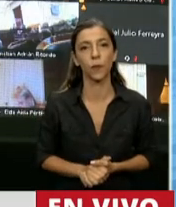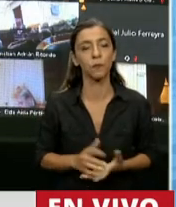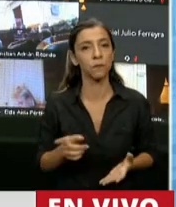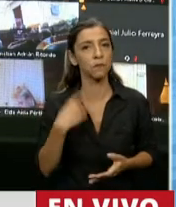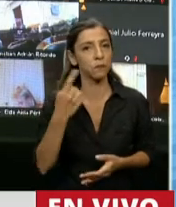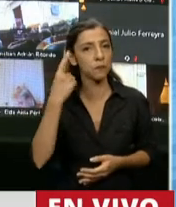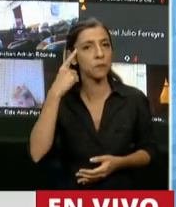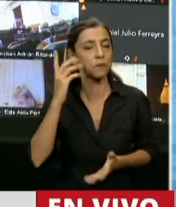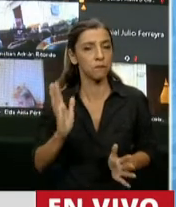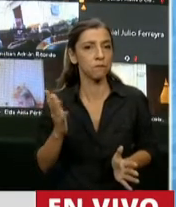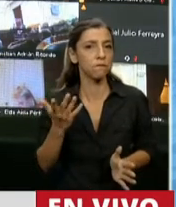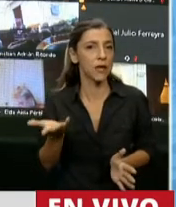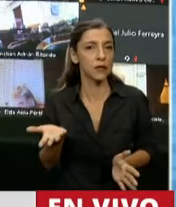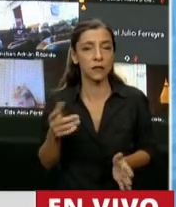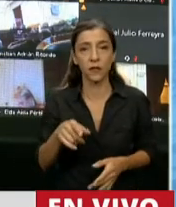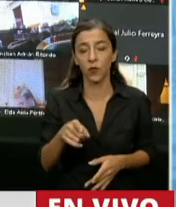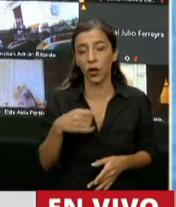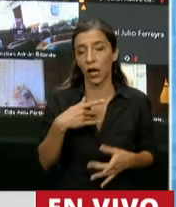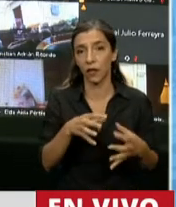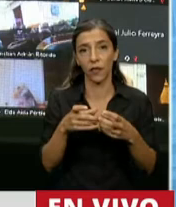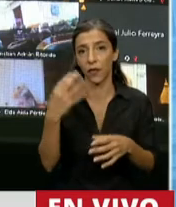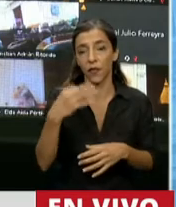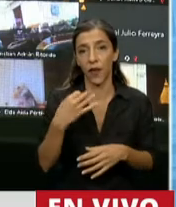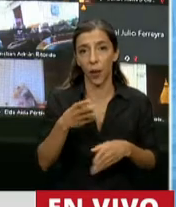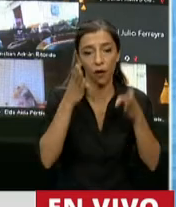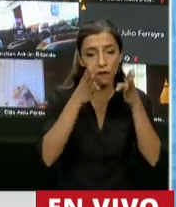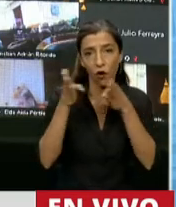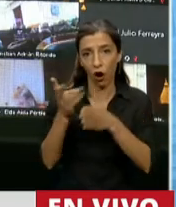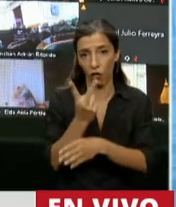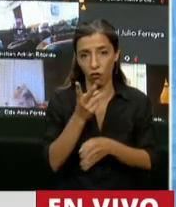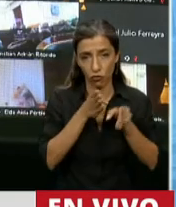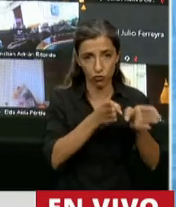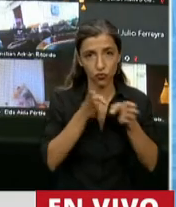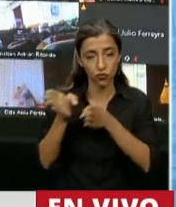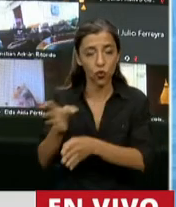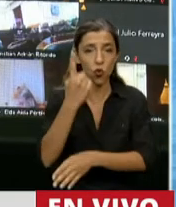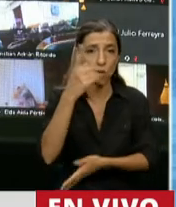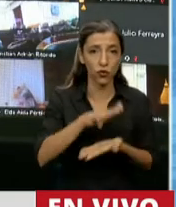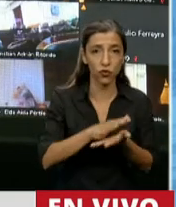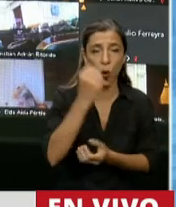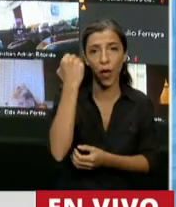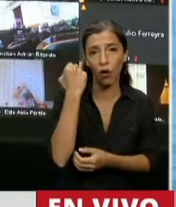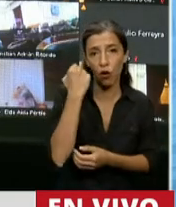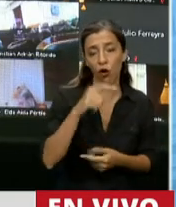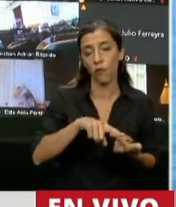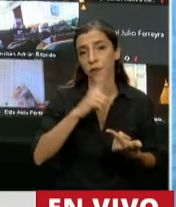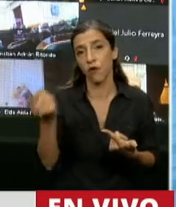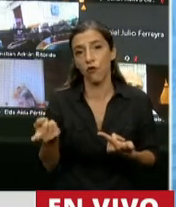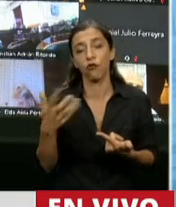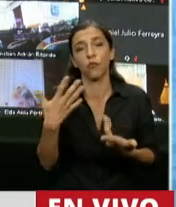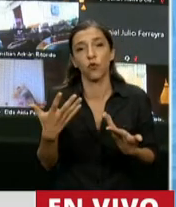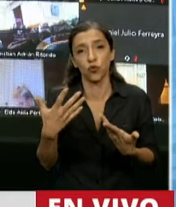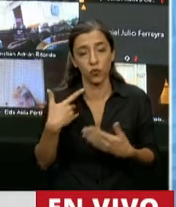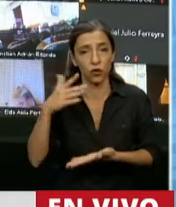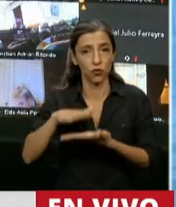cuestión de este debate tiene que focalizarse en dos cuestiones una es de índole económica y otra es obviamente de índole